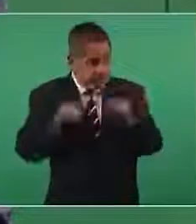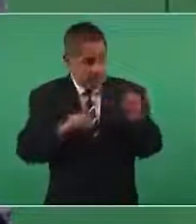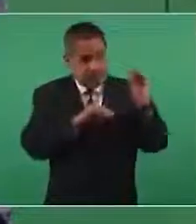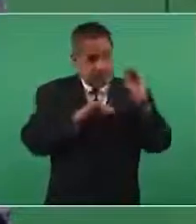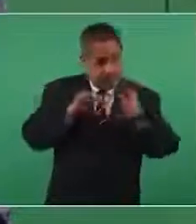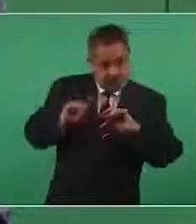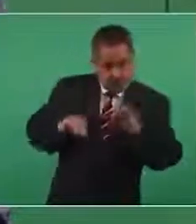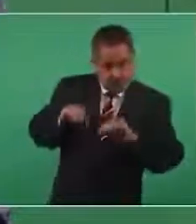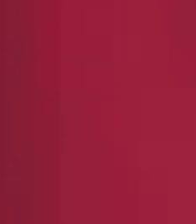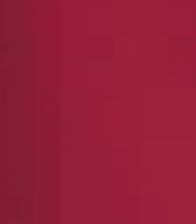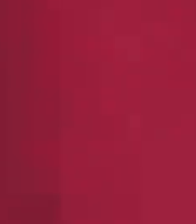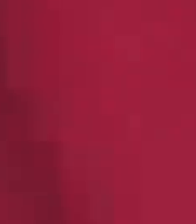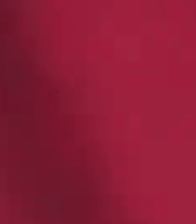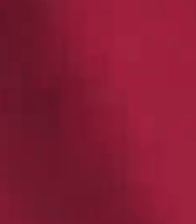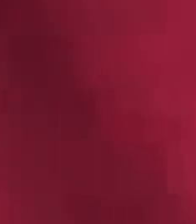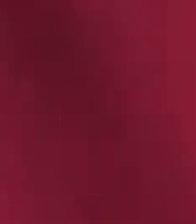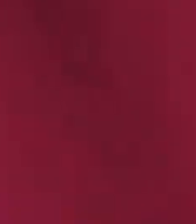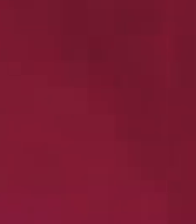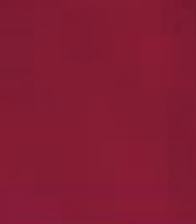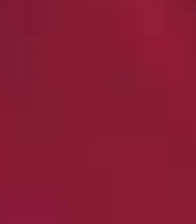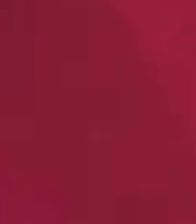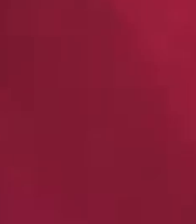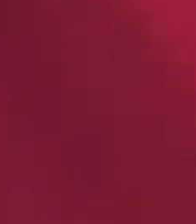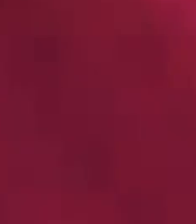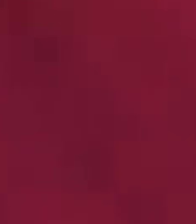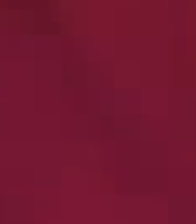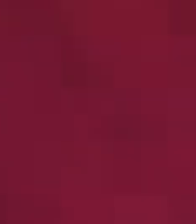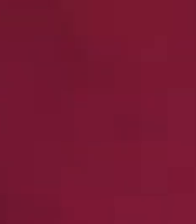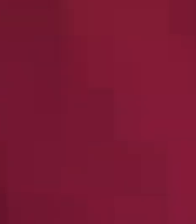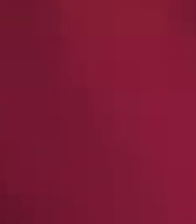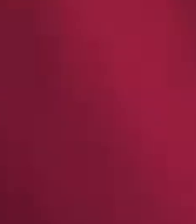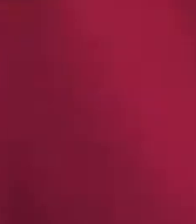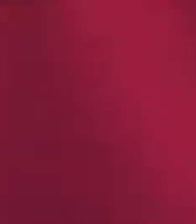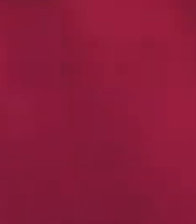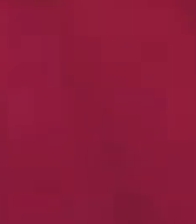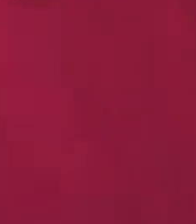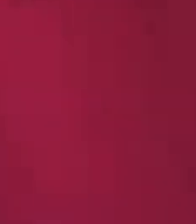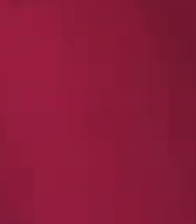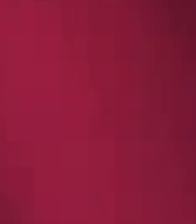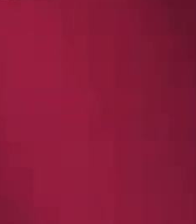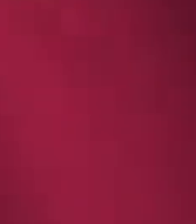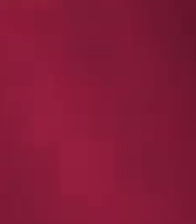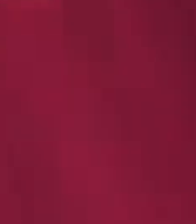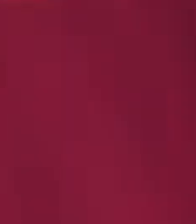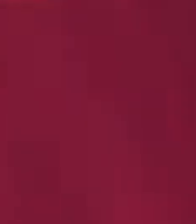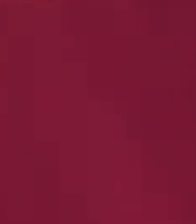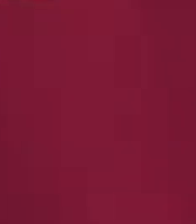la capacidad de generación. Gobierno de México.